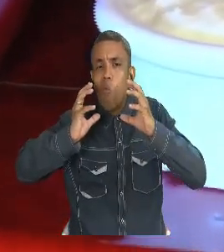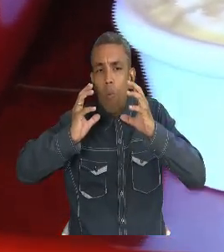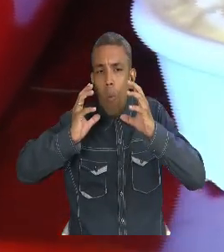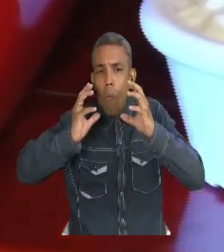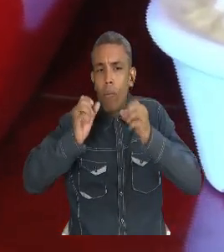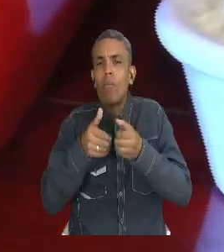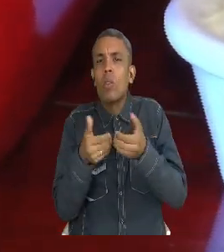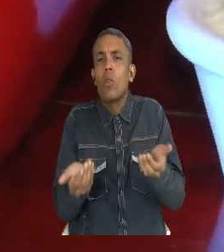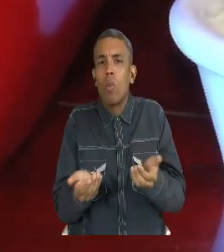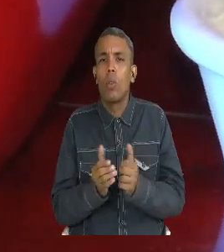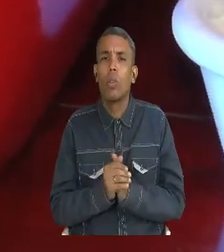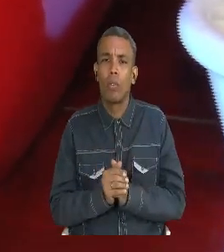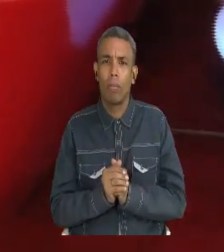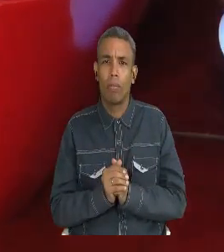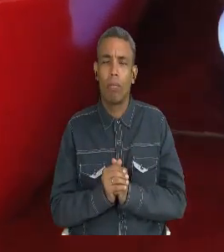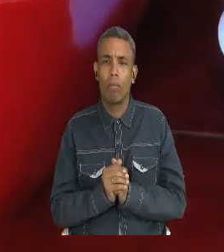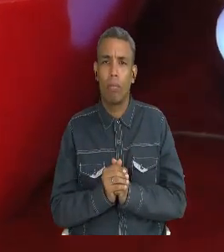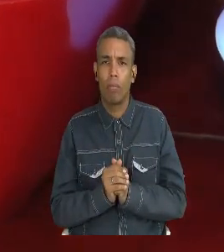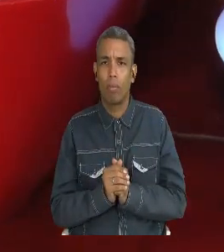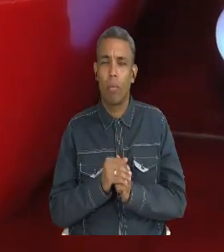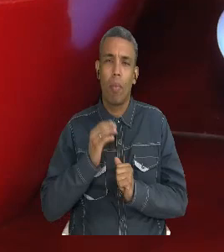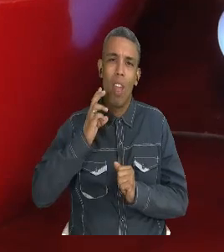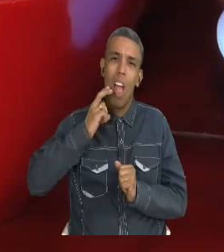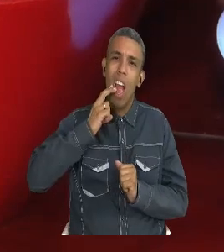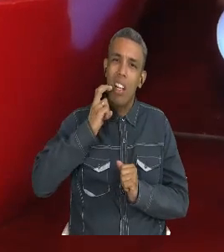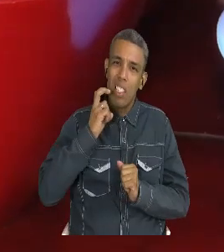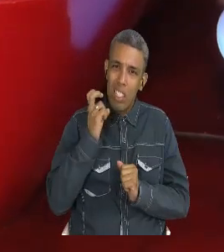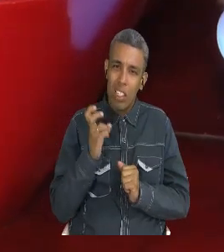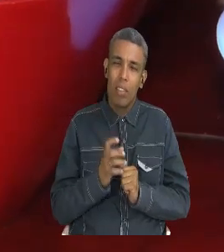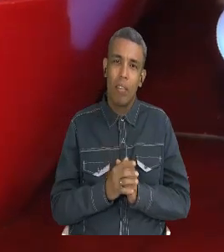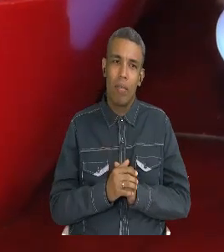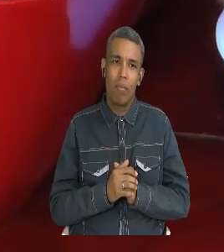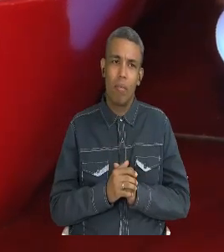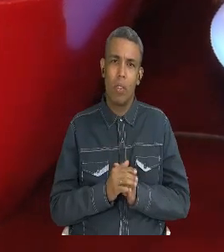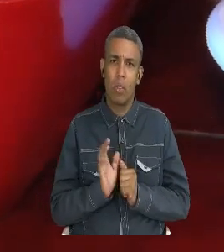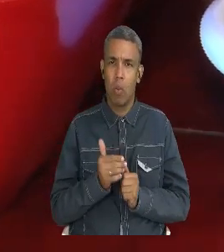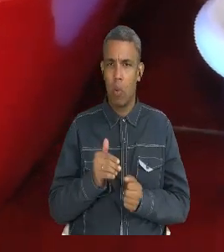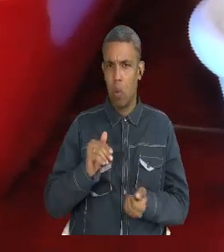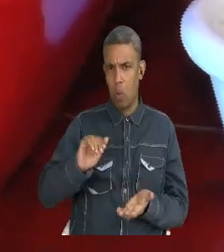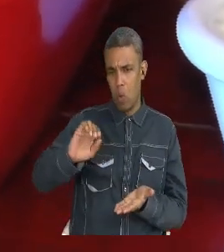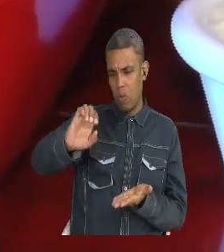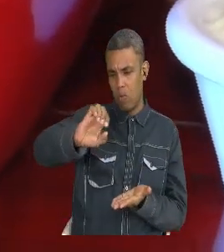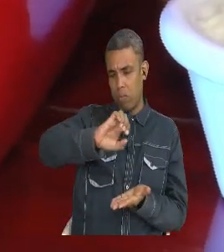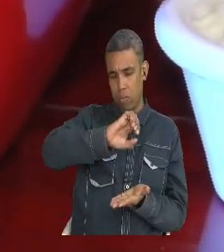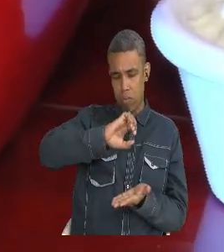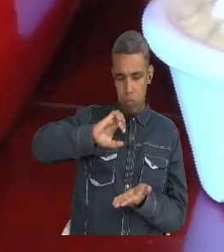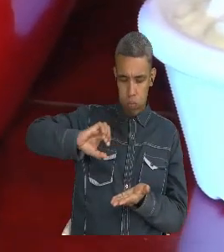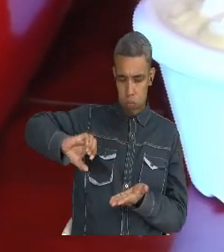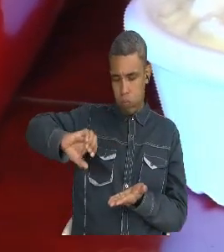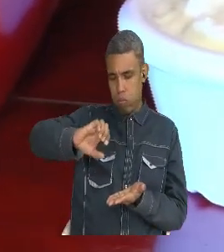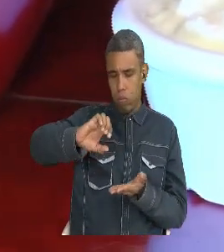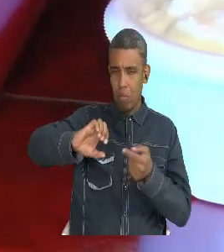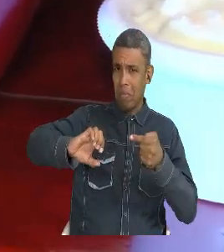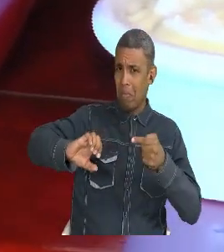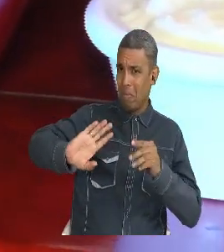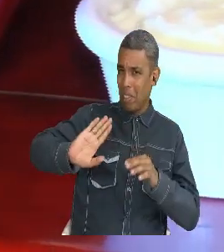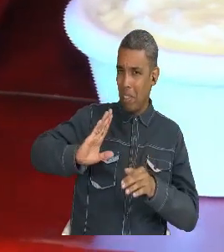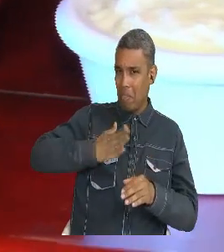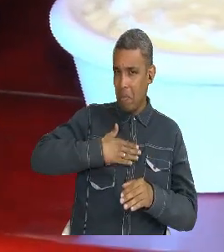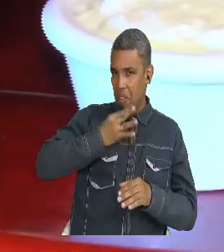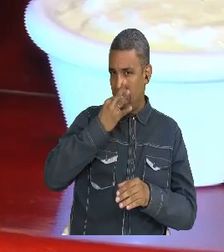hacerla? Pues nuestra carne va elaborada con esencias, con pues carne